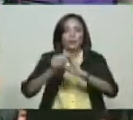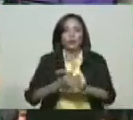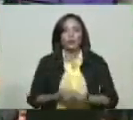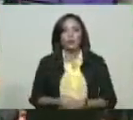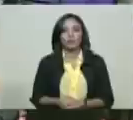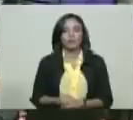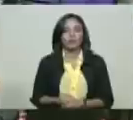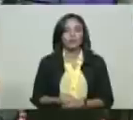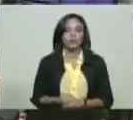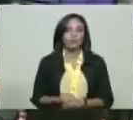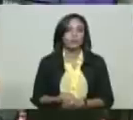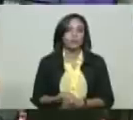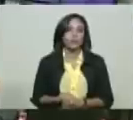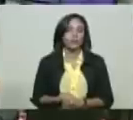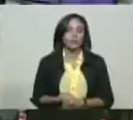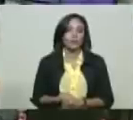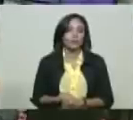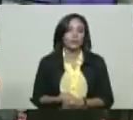industria automotriz